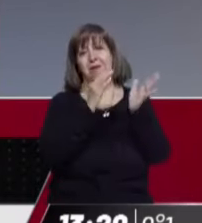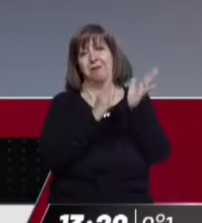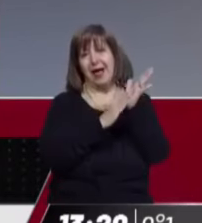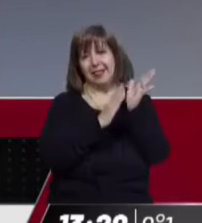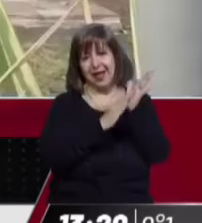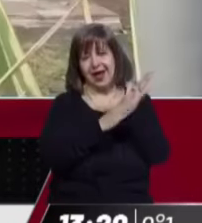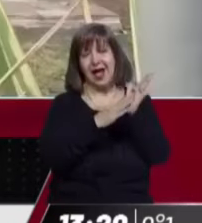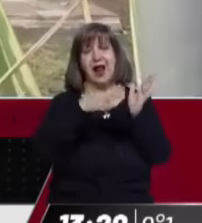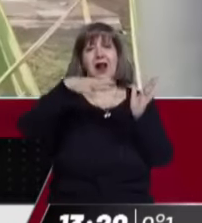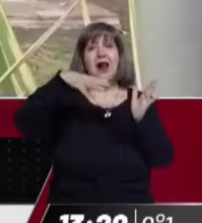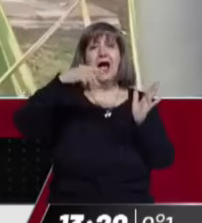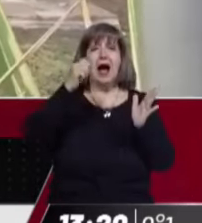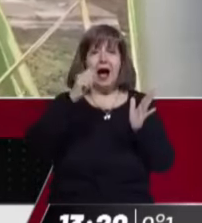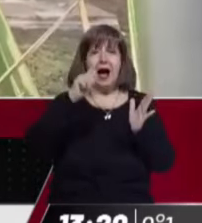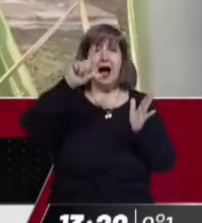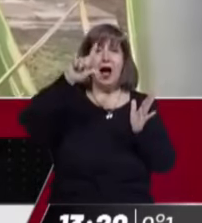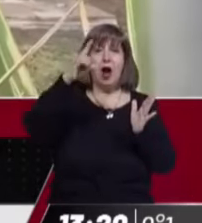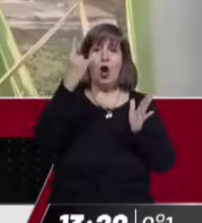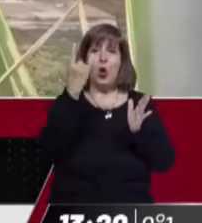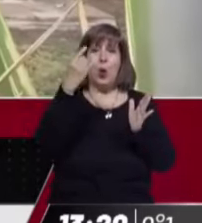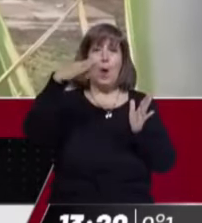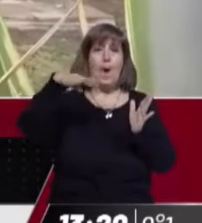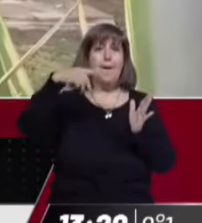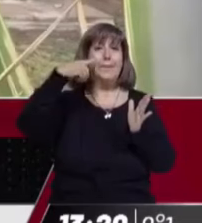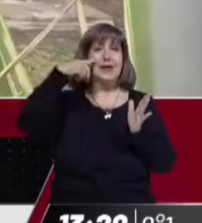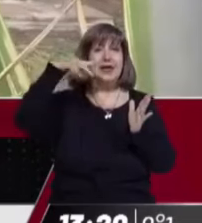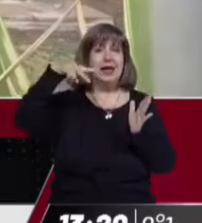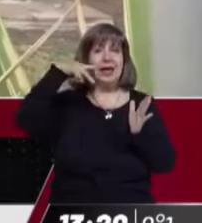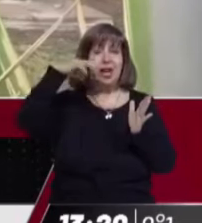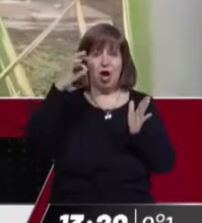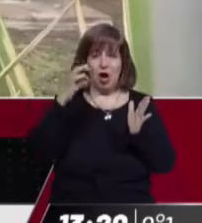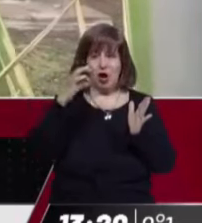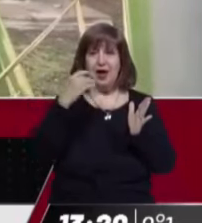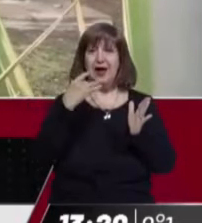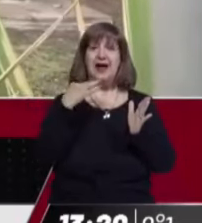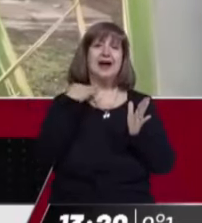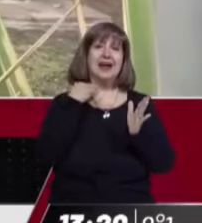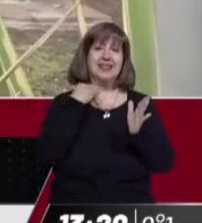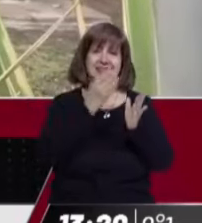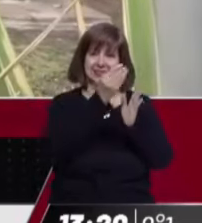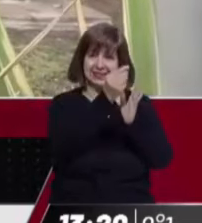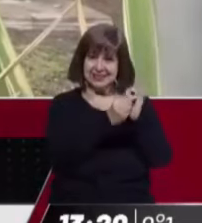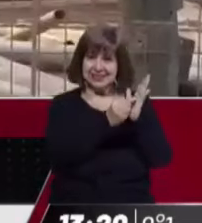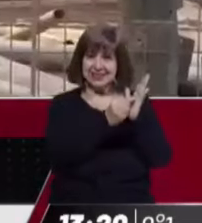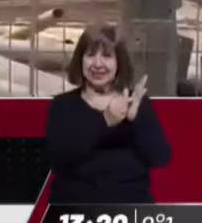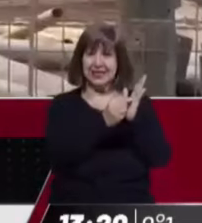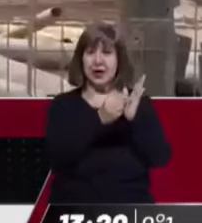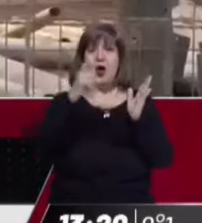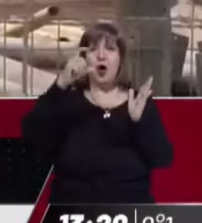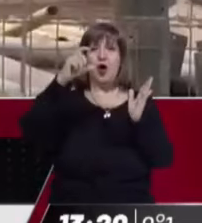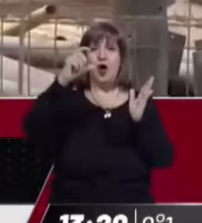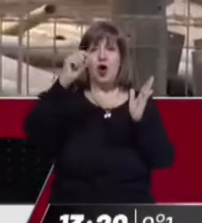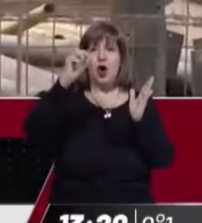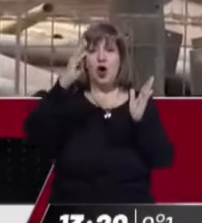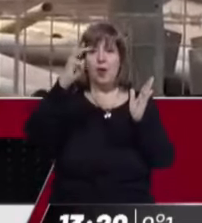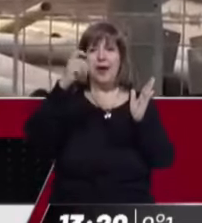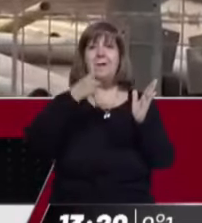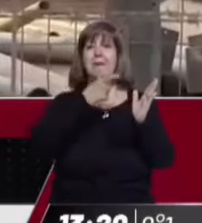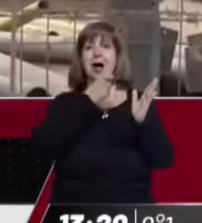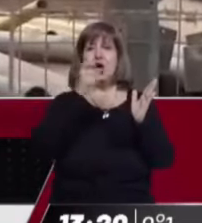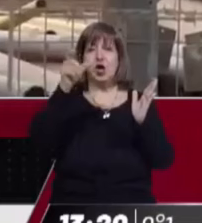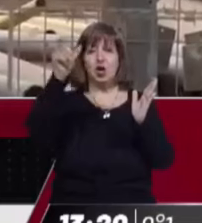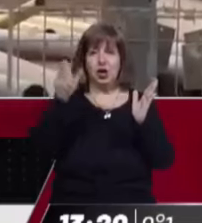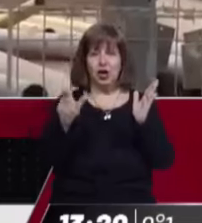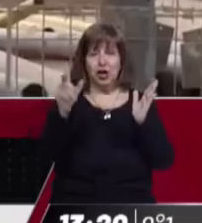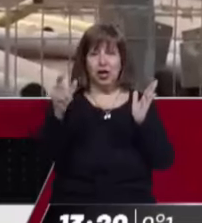tentador Esa es la palabra para aquellos que se dedican a este tipo de ilícitos ahora mar Esa es la situación estamos aguardando los avances de la